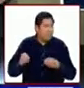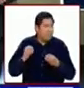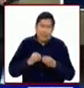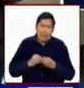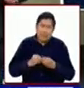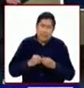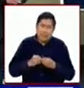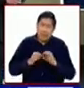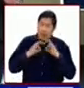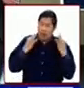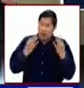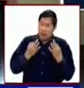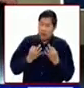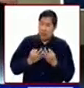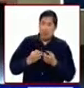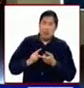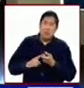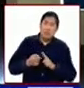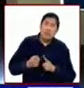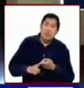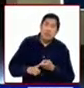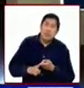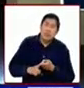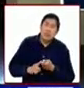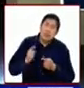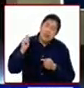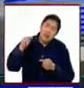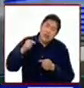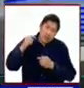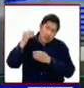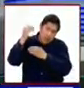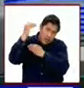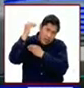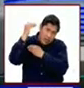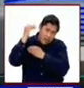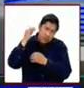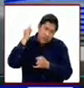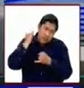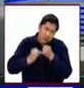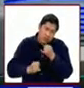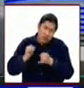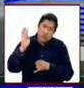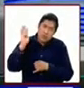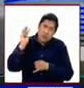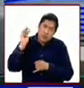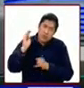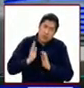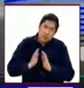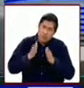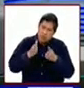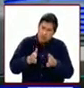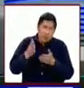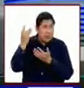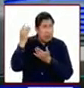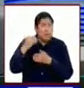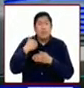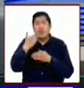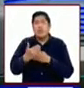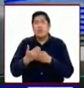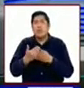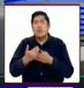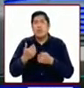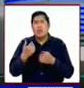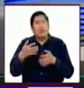es por eso que allegados y familiares están en Santa Cruz para darle el último adiós. Se espera Miriam y John, y lo vamos a confirmar